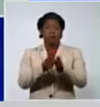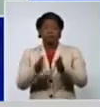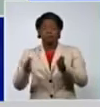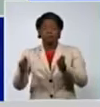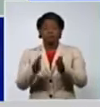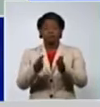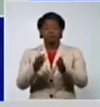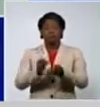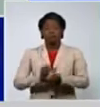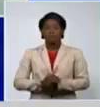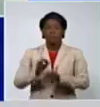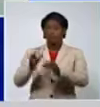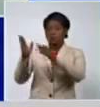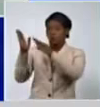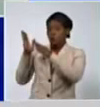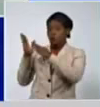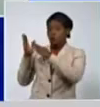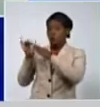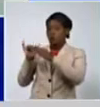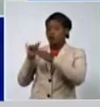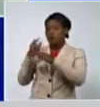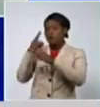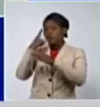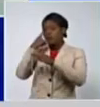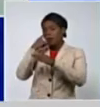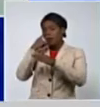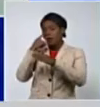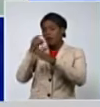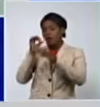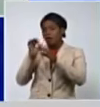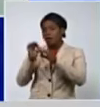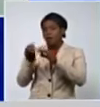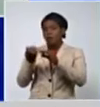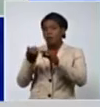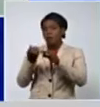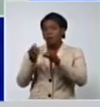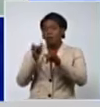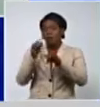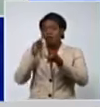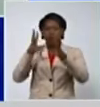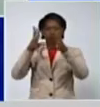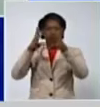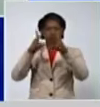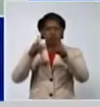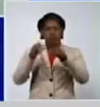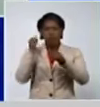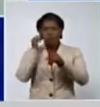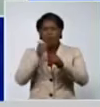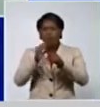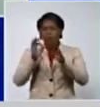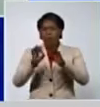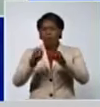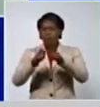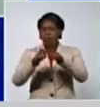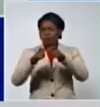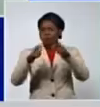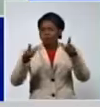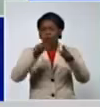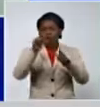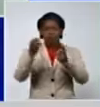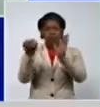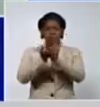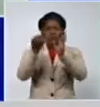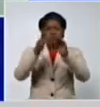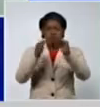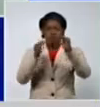Ahí, como se puede apreciar en el gráfico, la cifra más elevada de confirmados de toda la